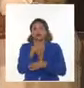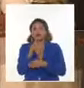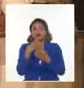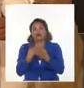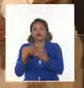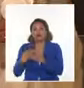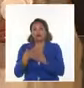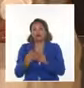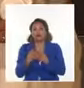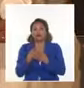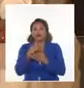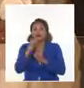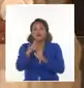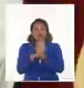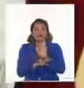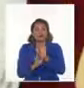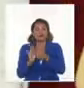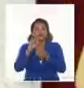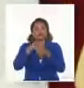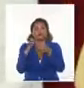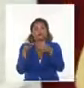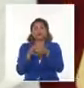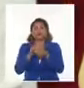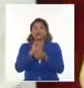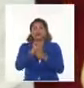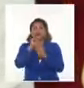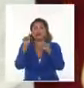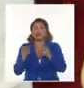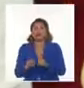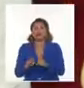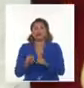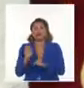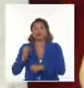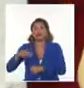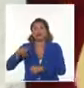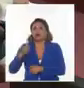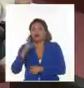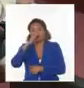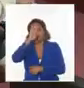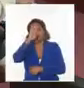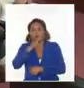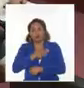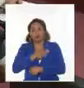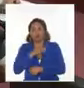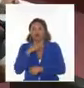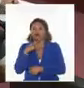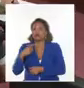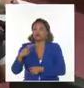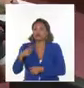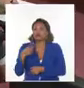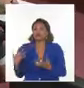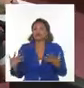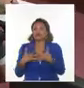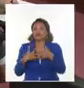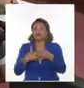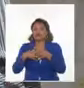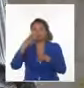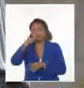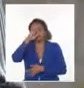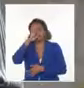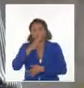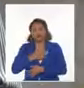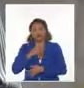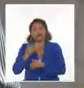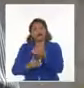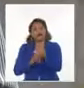y programas que integran el Sistema de Naciones Unidas en Cuba, en articulación constante con el Estado cubano. En próximas